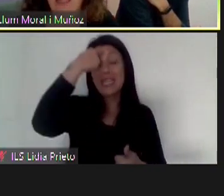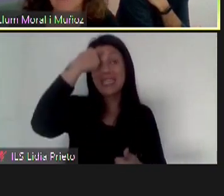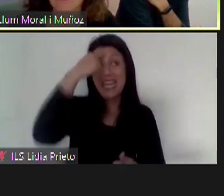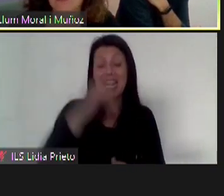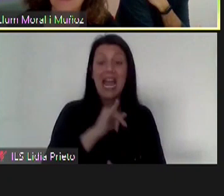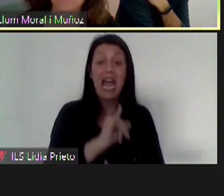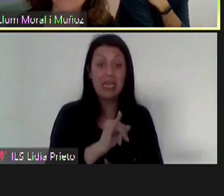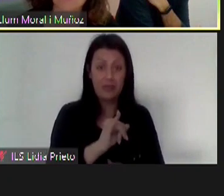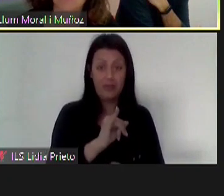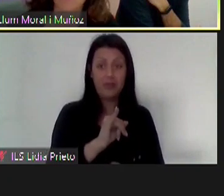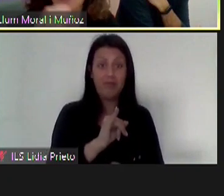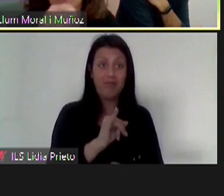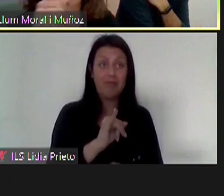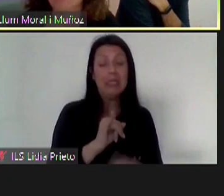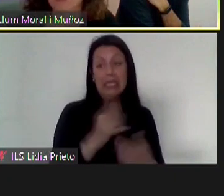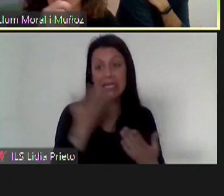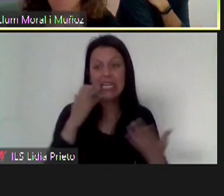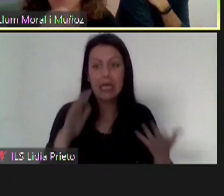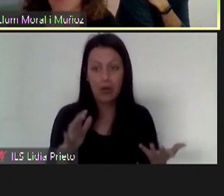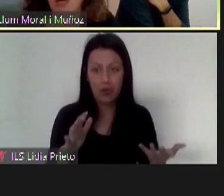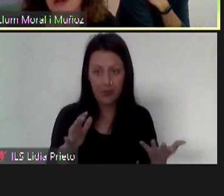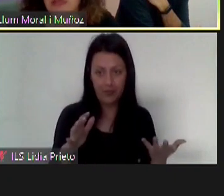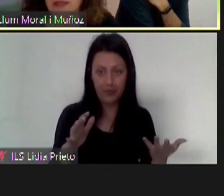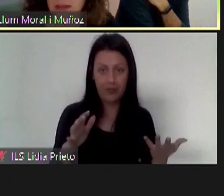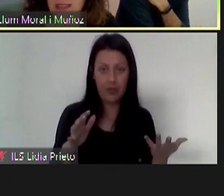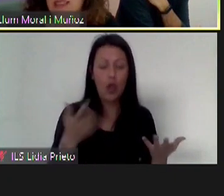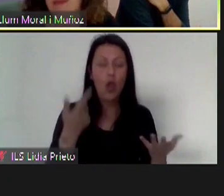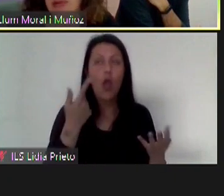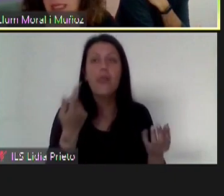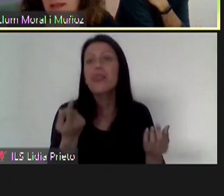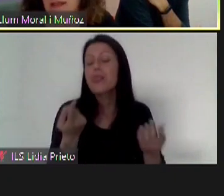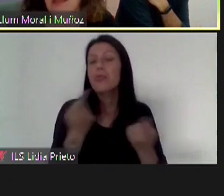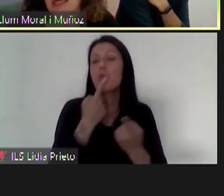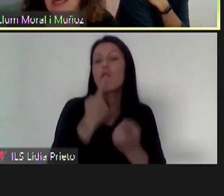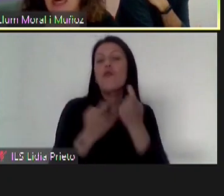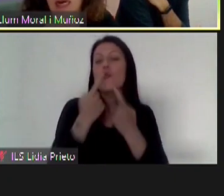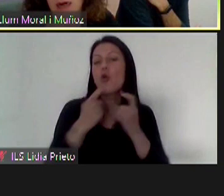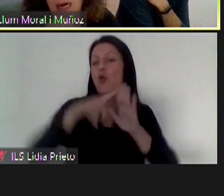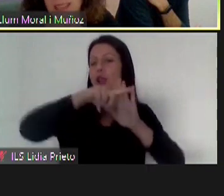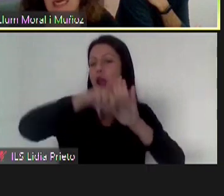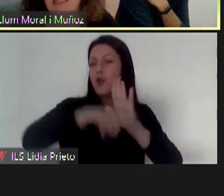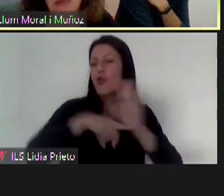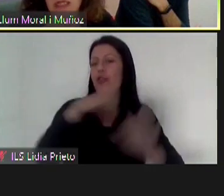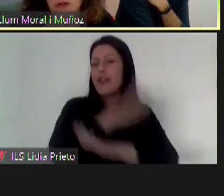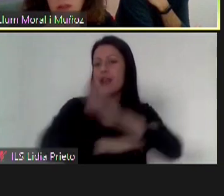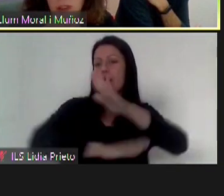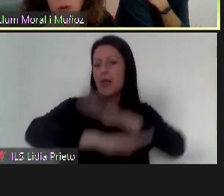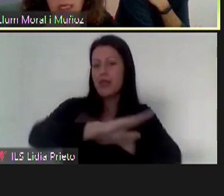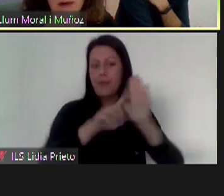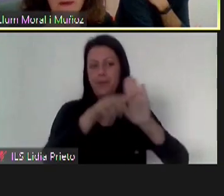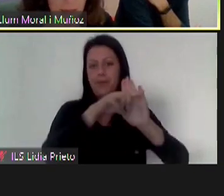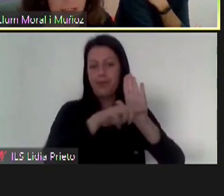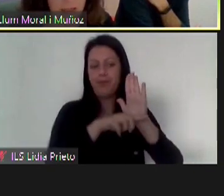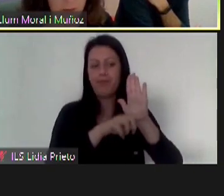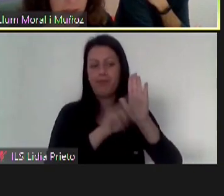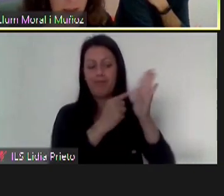más fácil que o marquen un formulario de discapacidad en la casilla de discapacidad